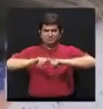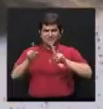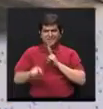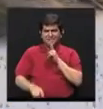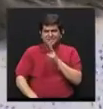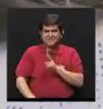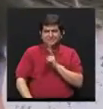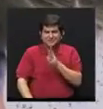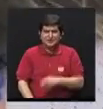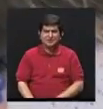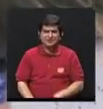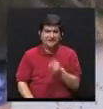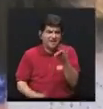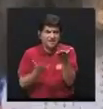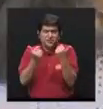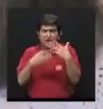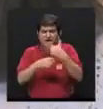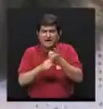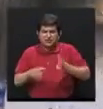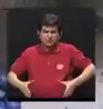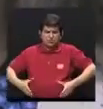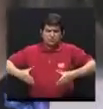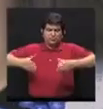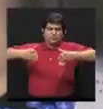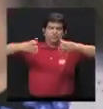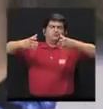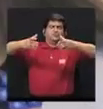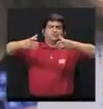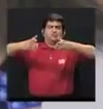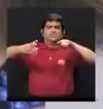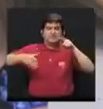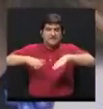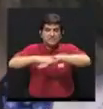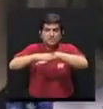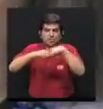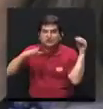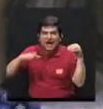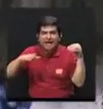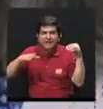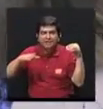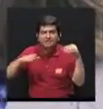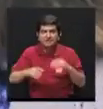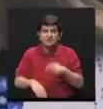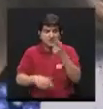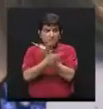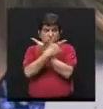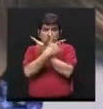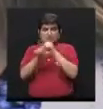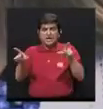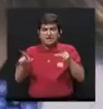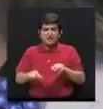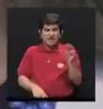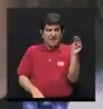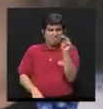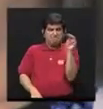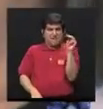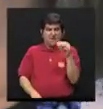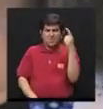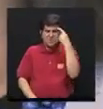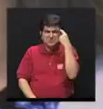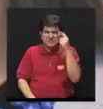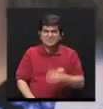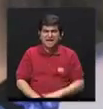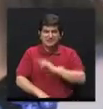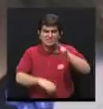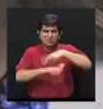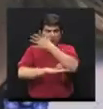esto que quieren hacer en tanques, etcétera, si esto sale, si esto se liberan estos microbios a la naturaleza y además